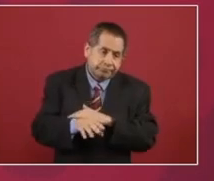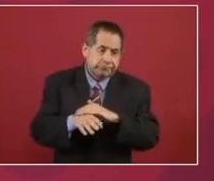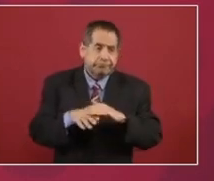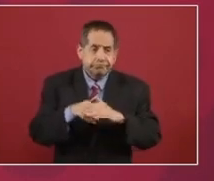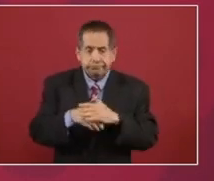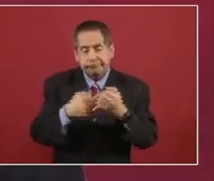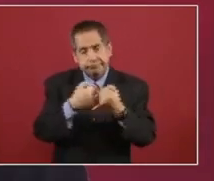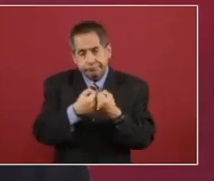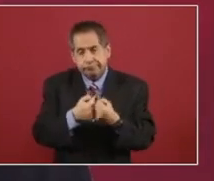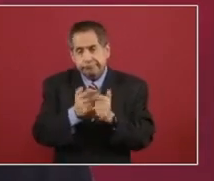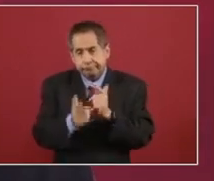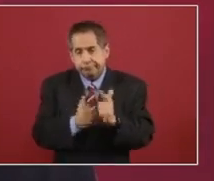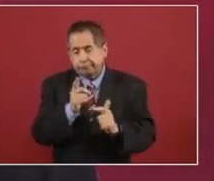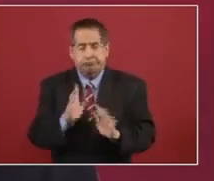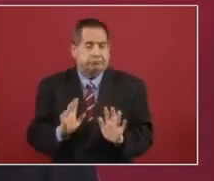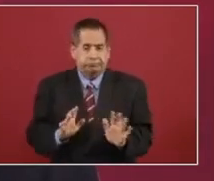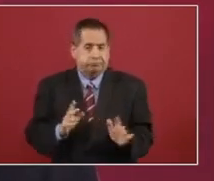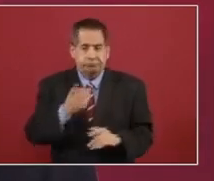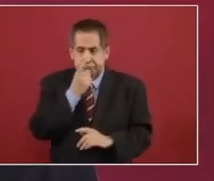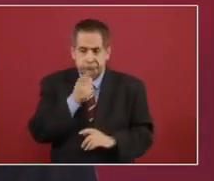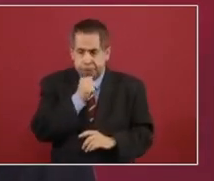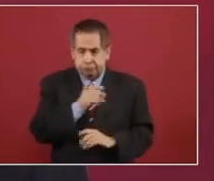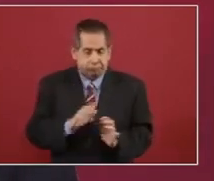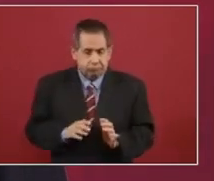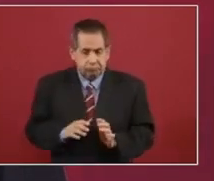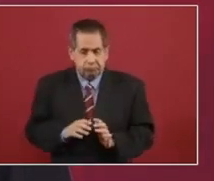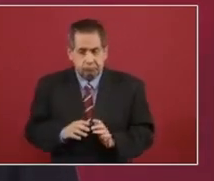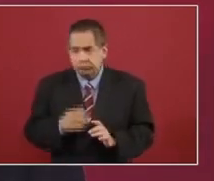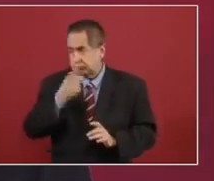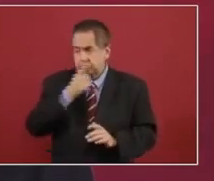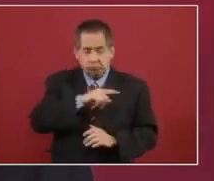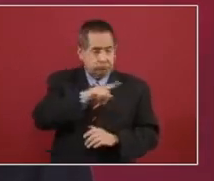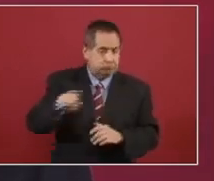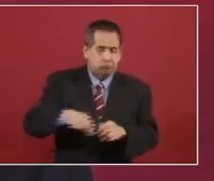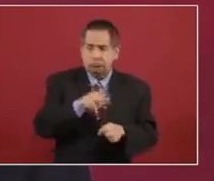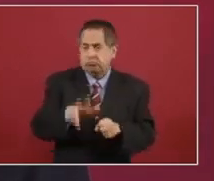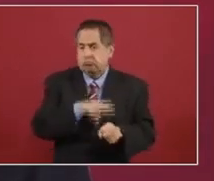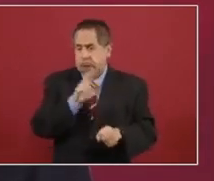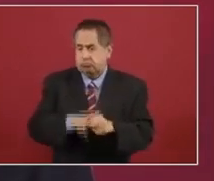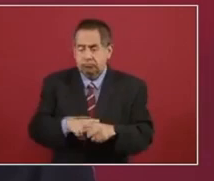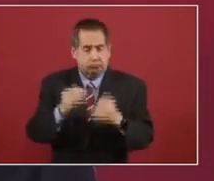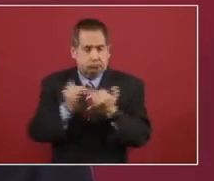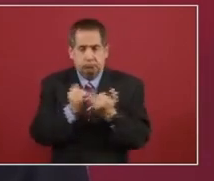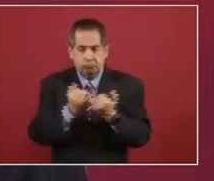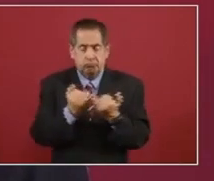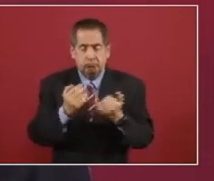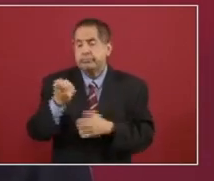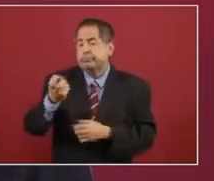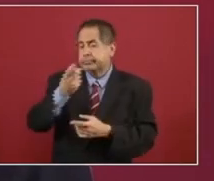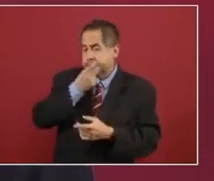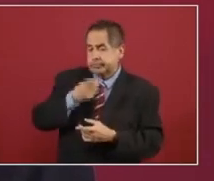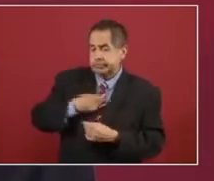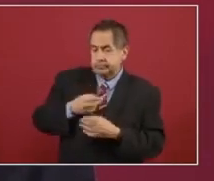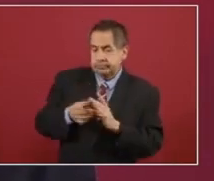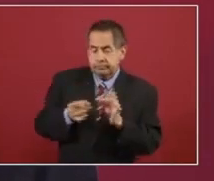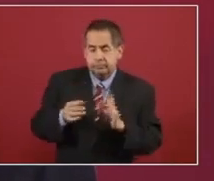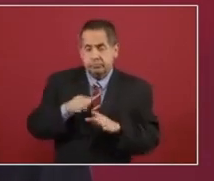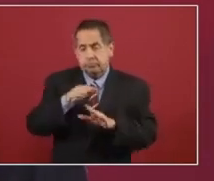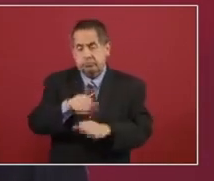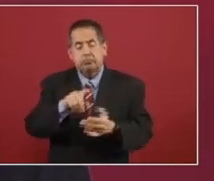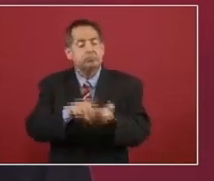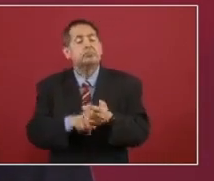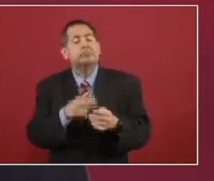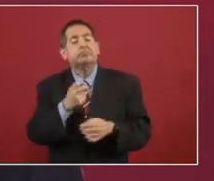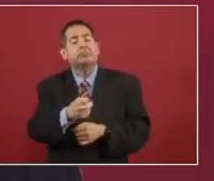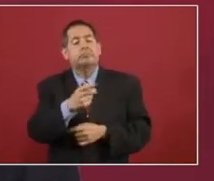la frontera, están las cosas normales, ese es el informe que yo tengo